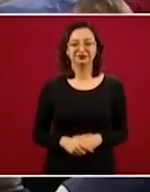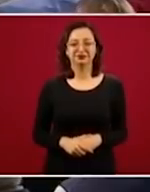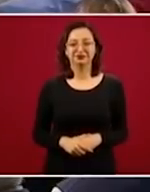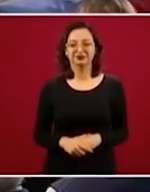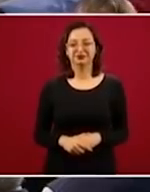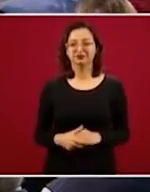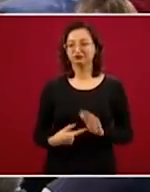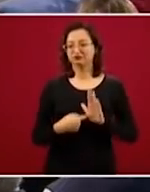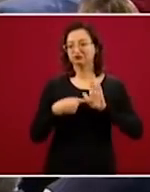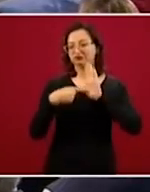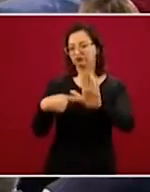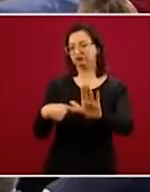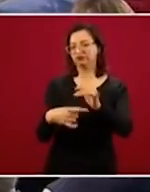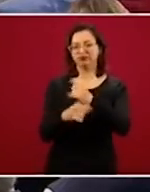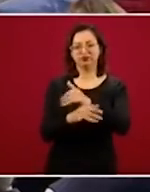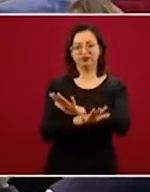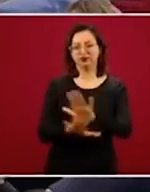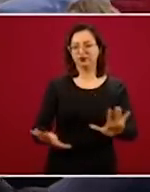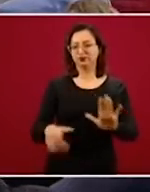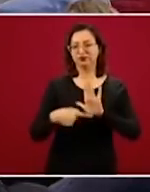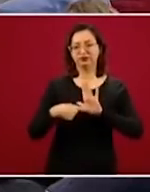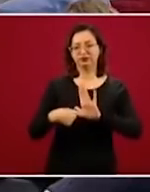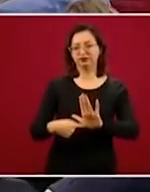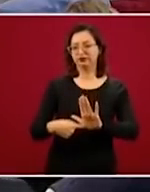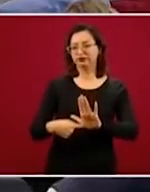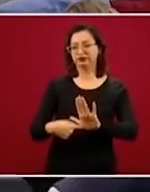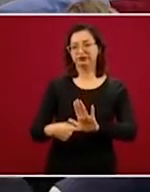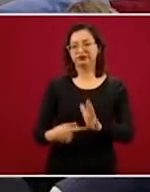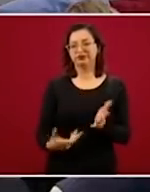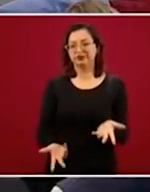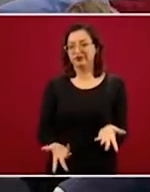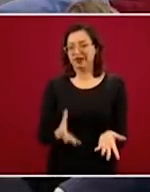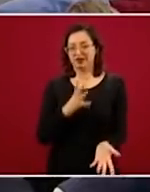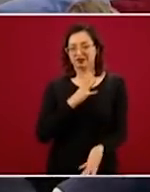aquí están los datos bien